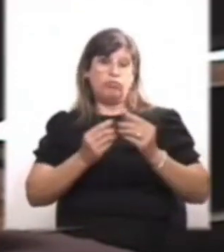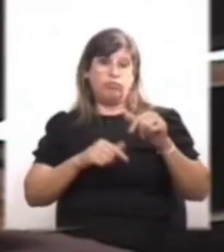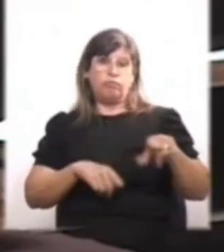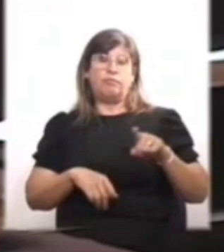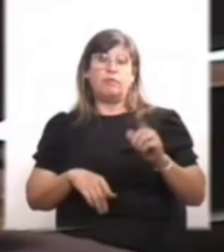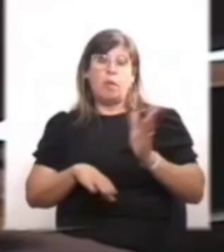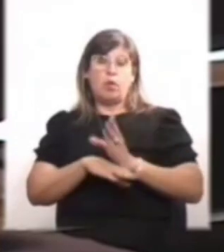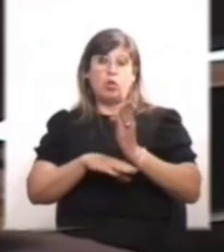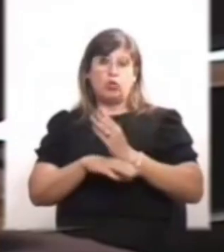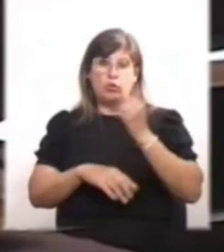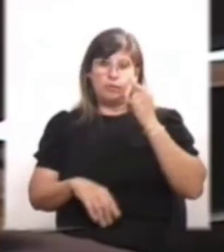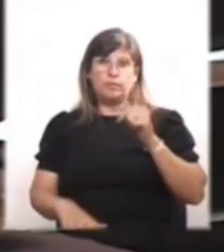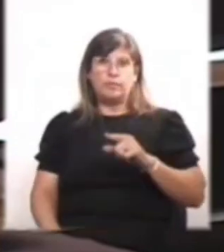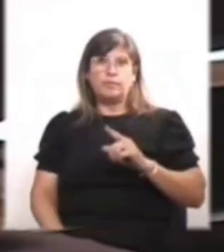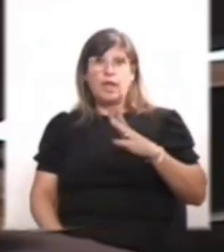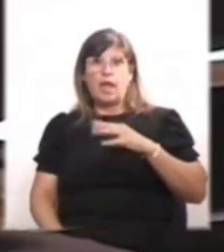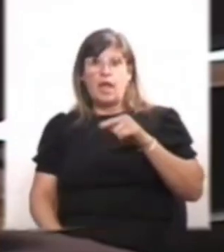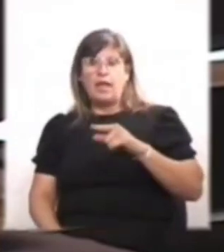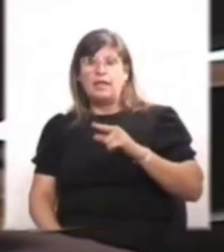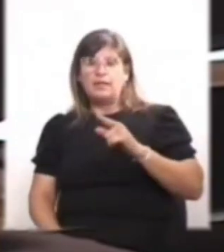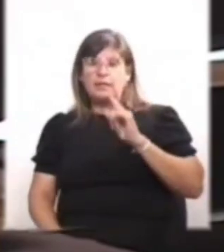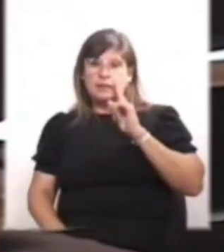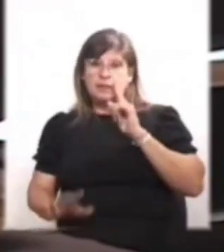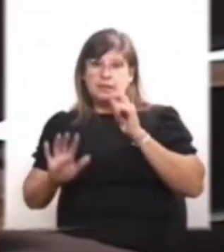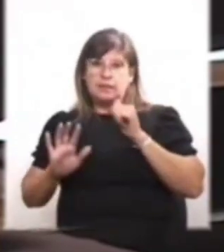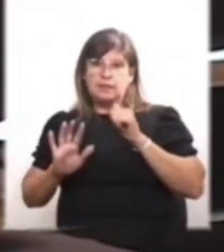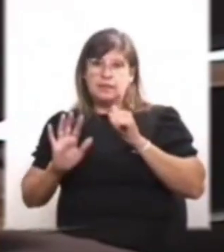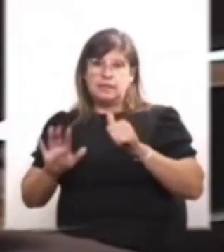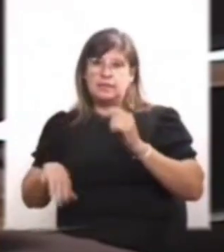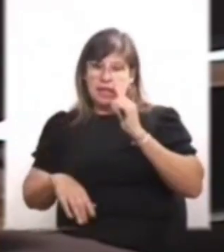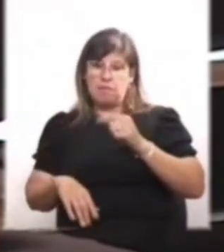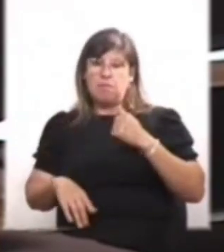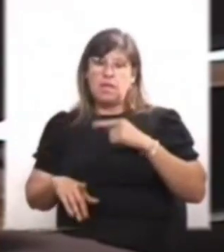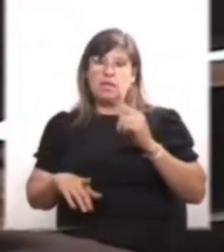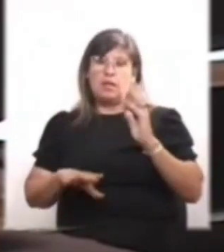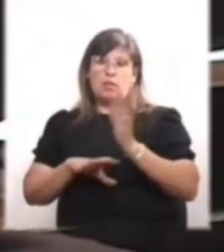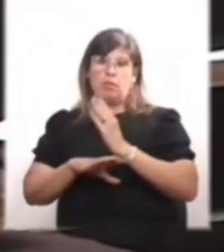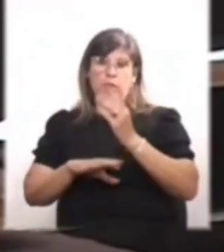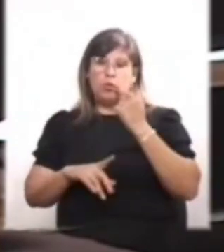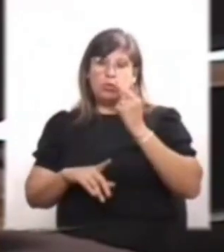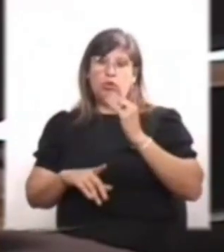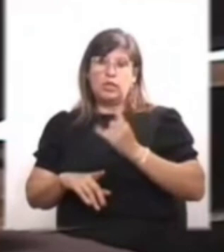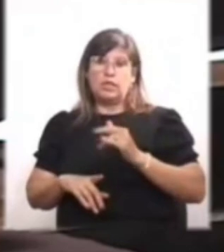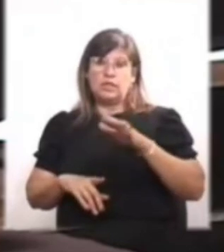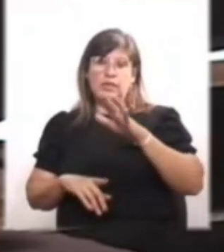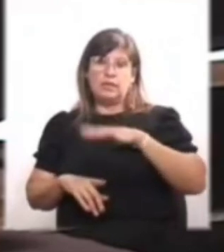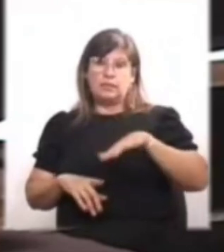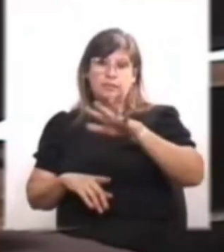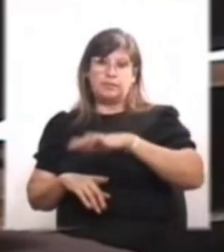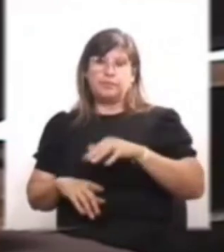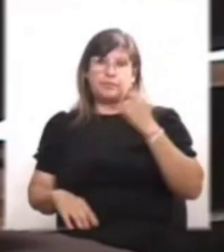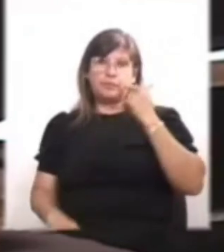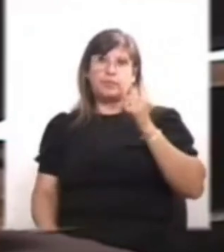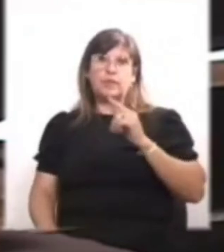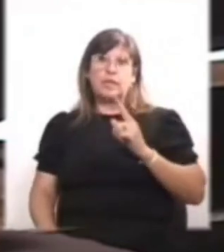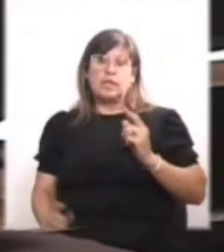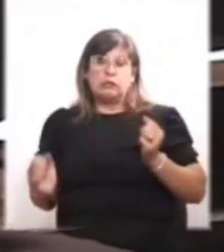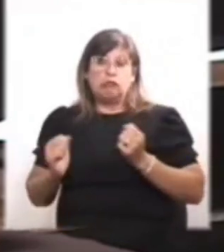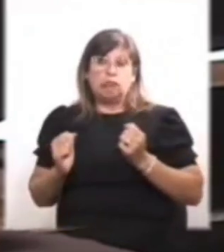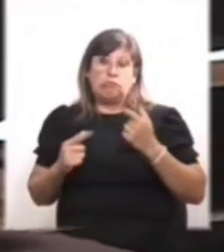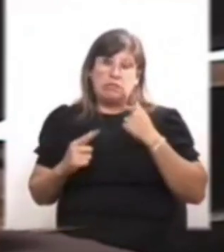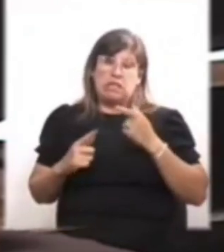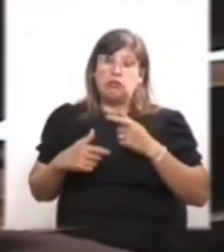hablan de que hay 6.000 productores que tienen el monte nativo en sus campos y que ellos tienen el temor que se